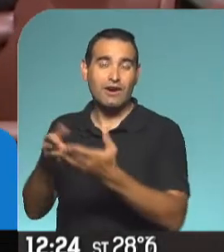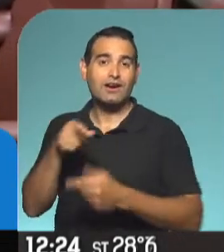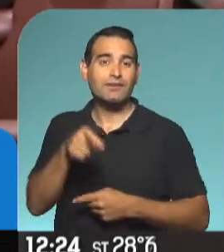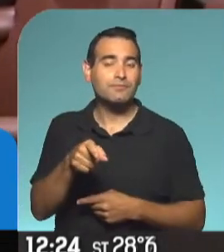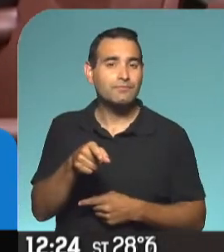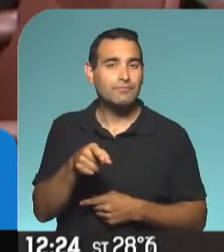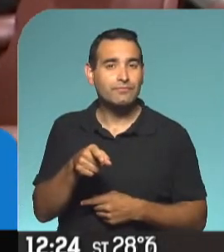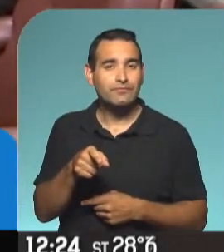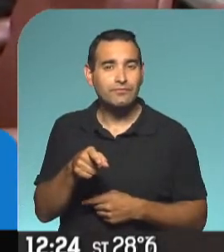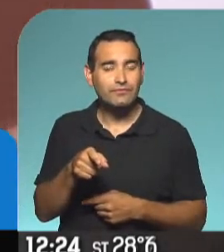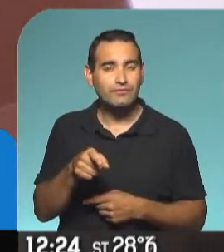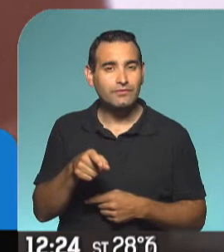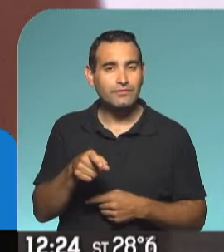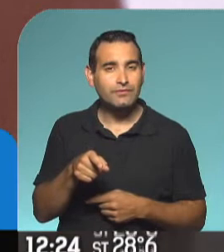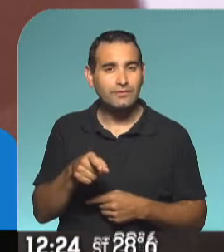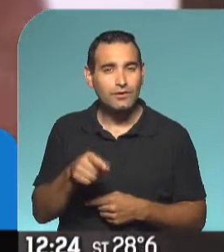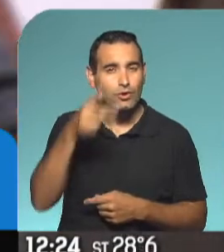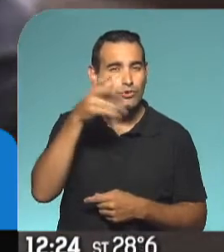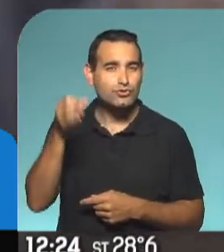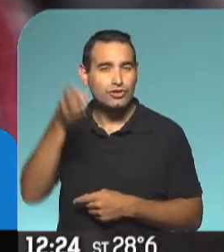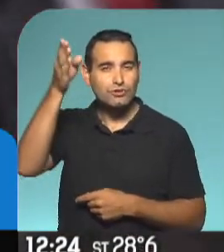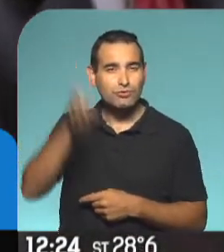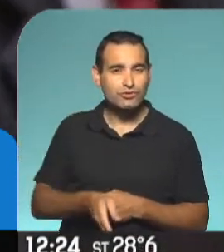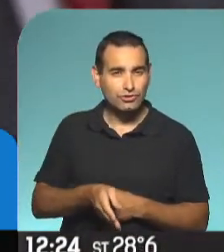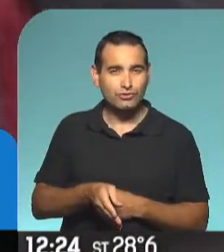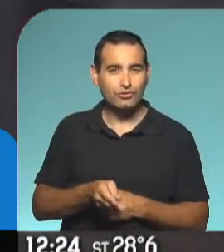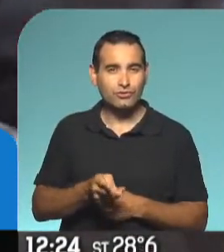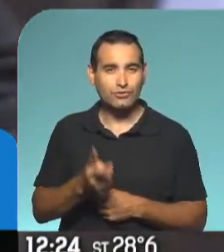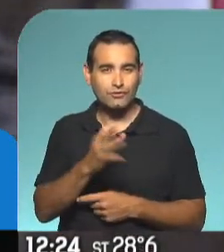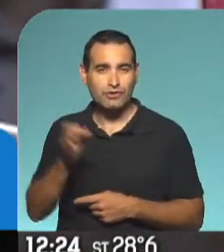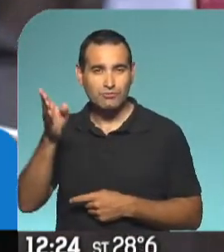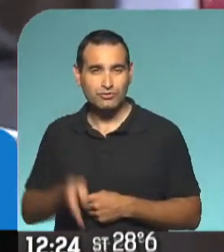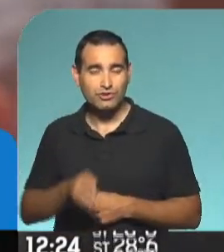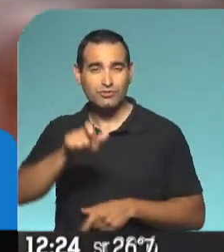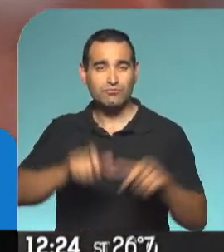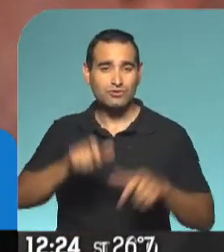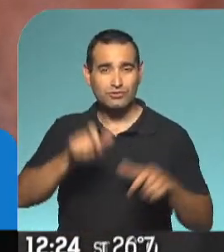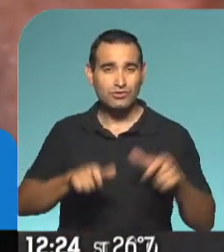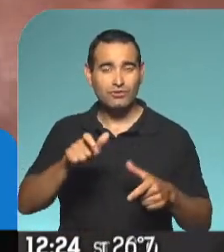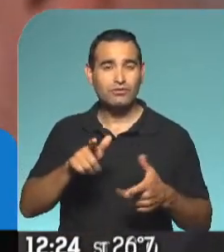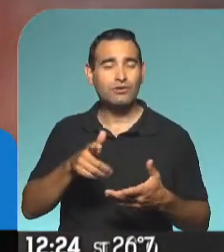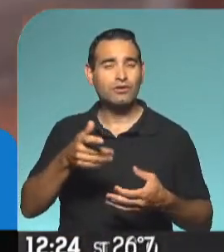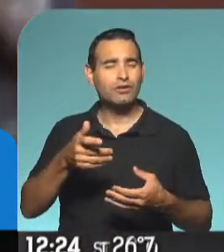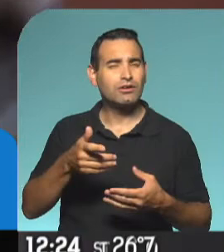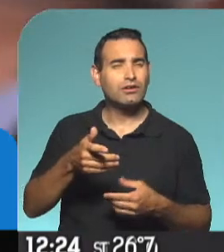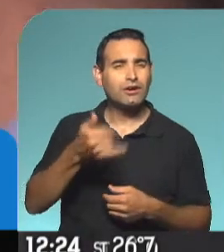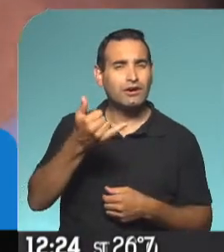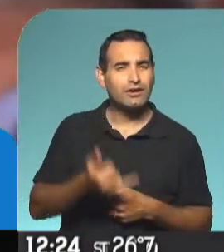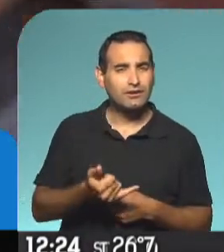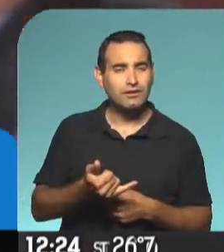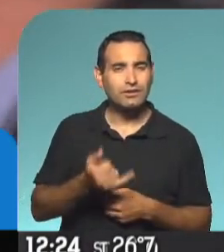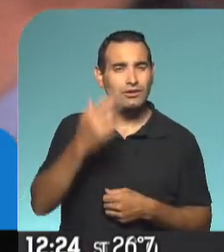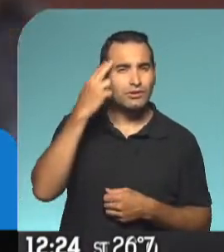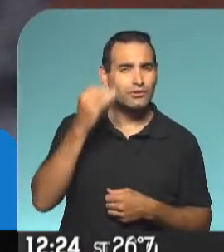concentración del 80% a un 20%, y en el caso de las personas jurídicas hay una concentración de